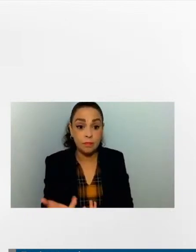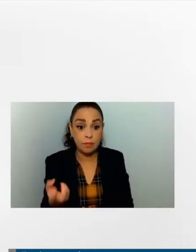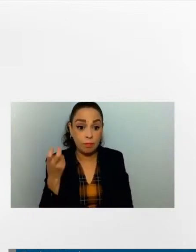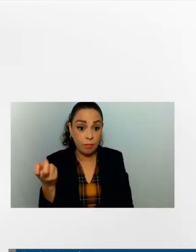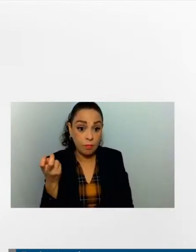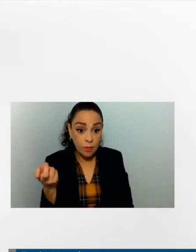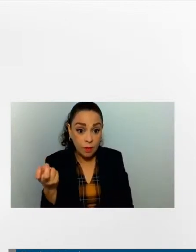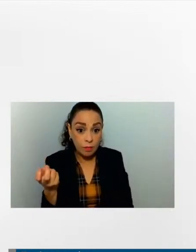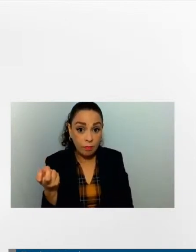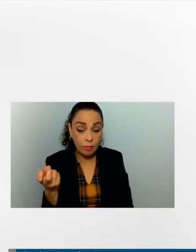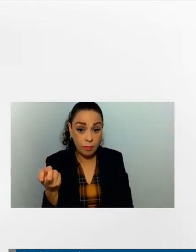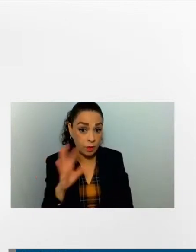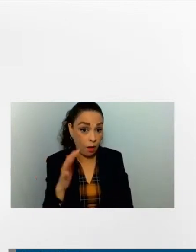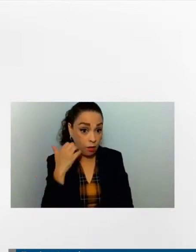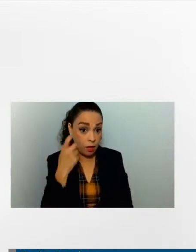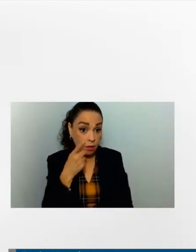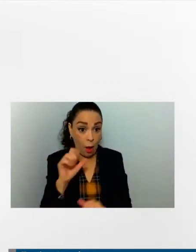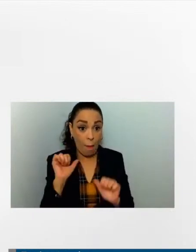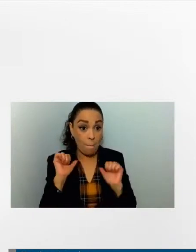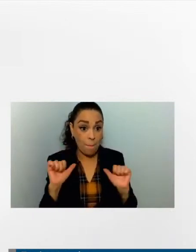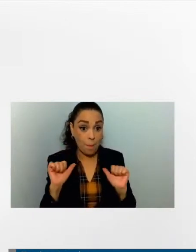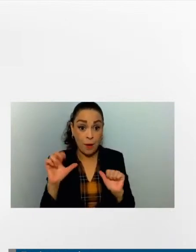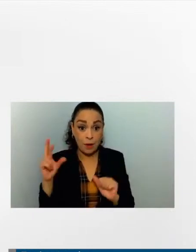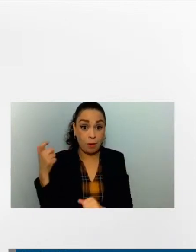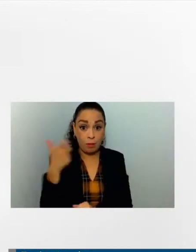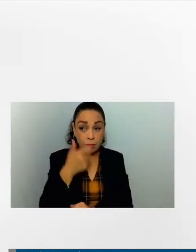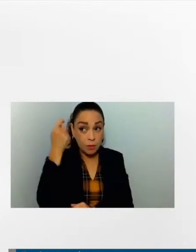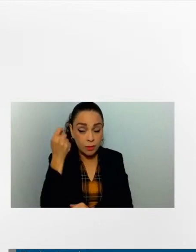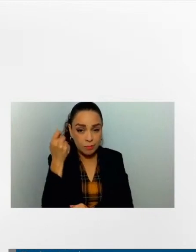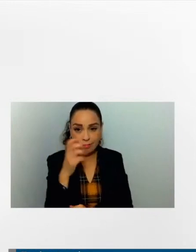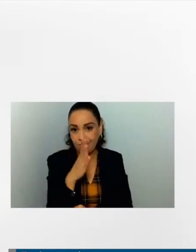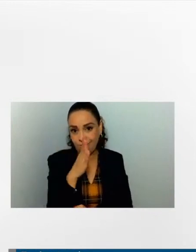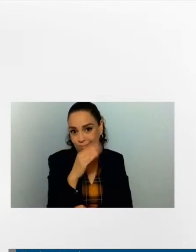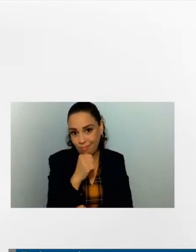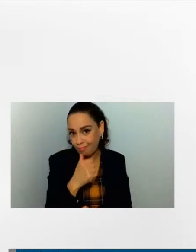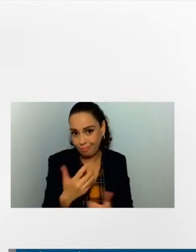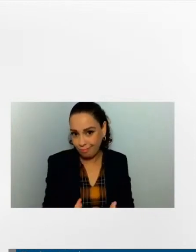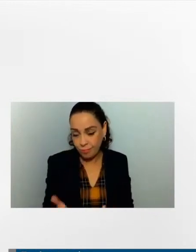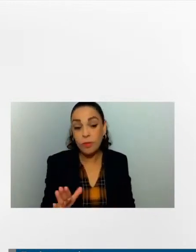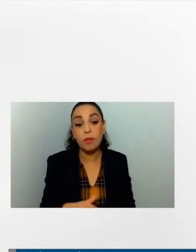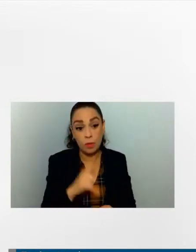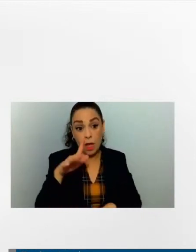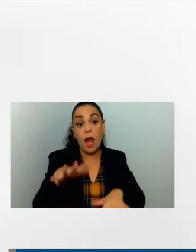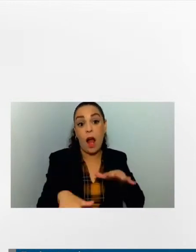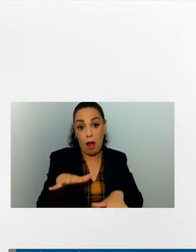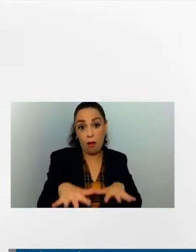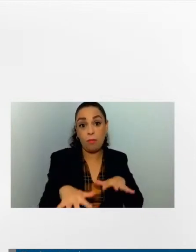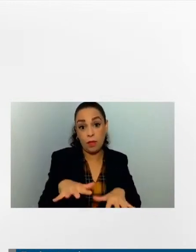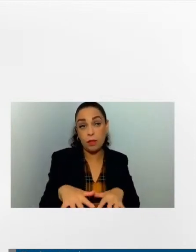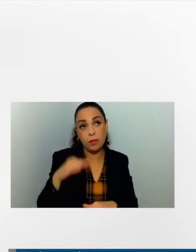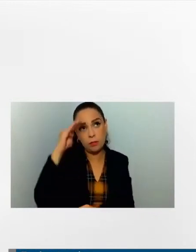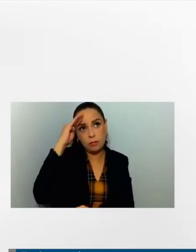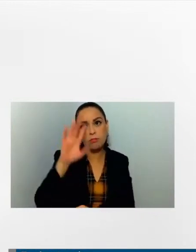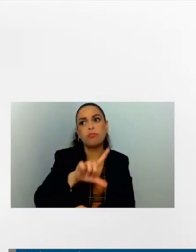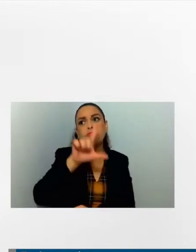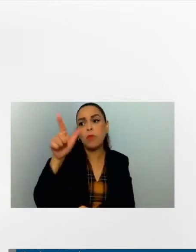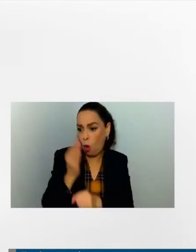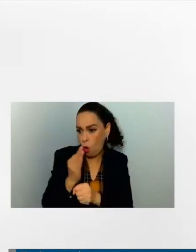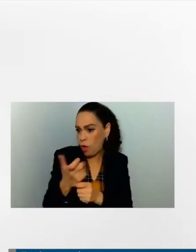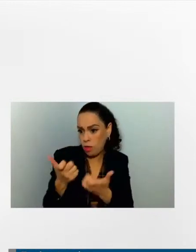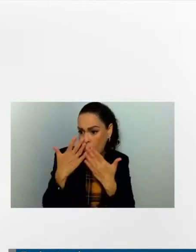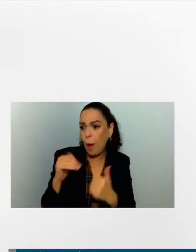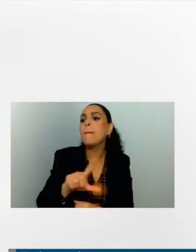le absuelva, porque pues, pensaríamos que hay una posibilidad de que esa situación económica cambie, que